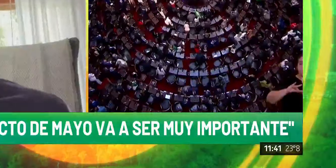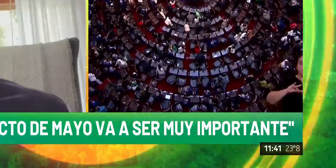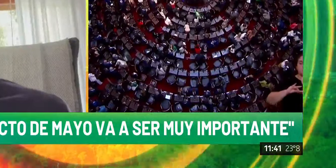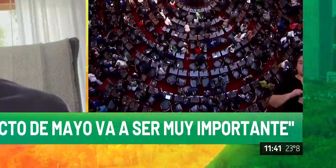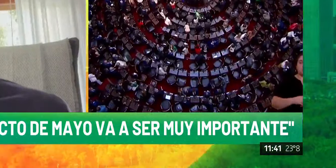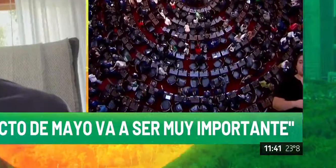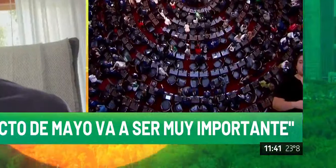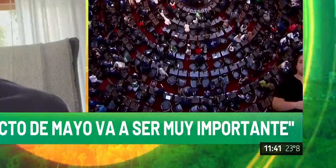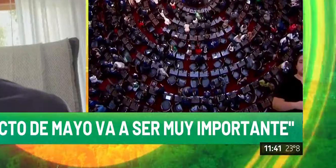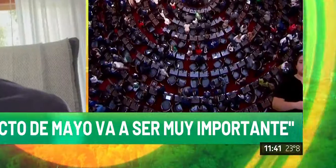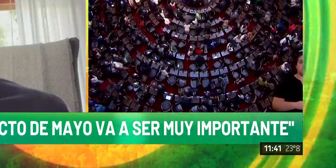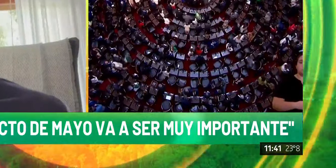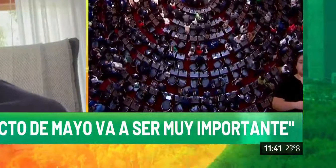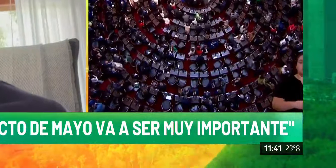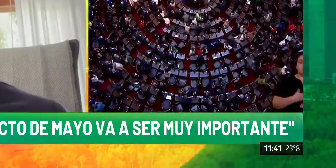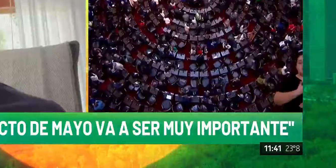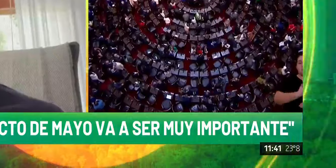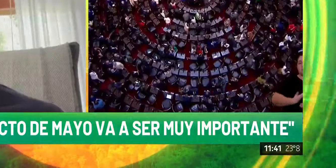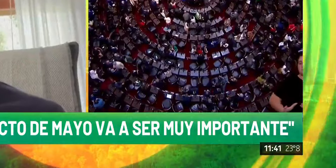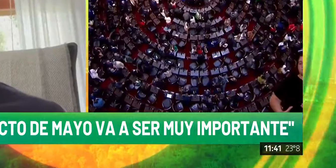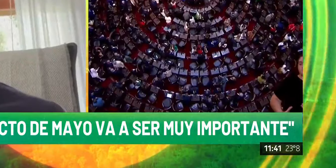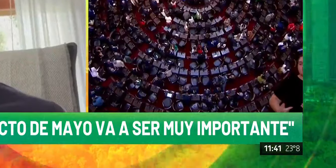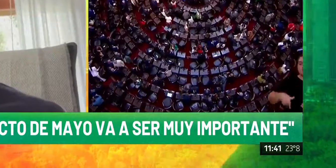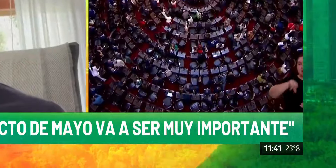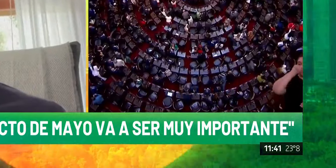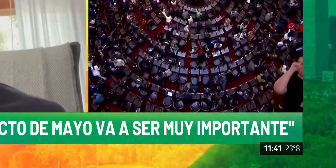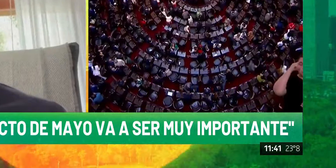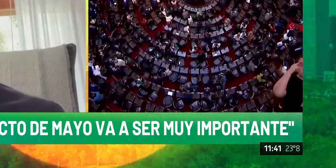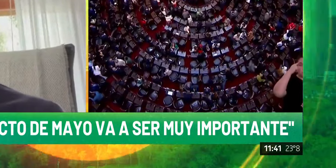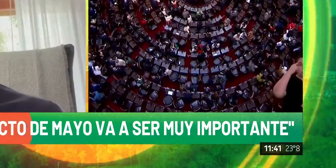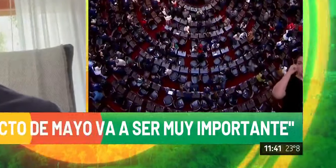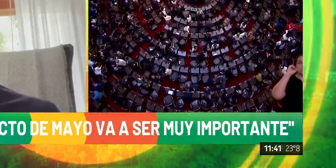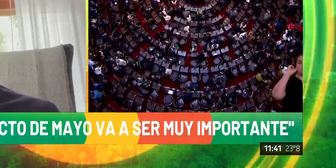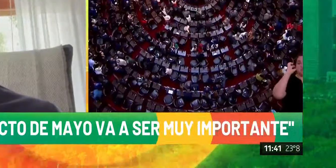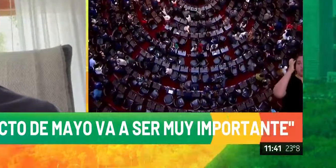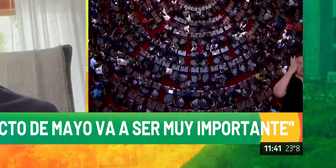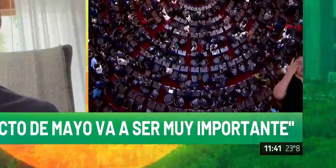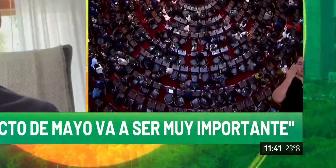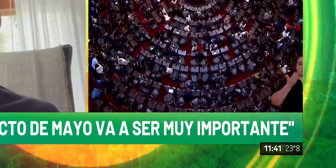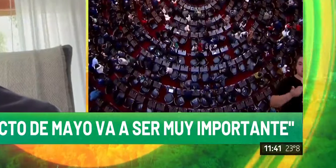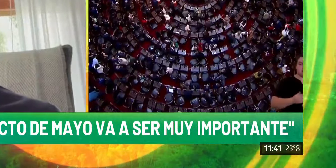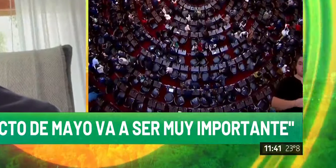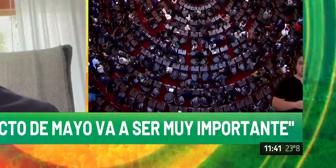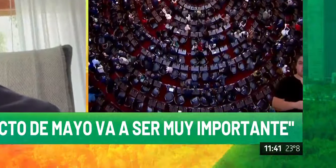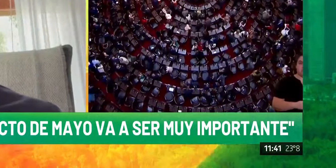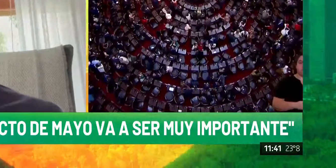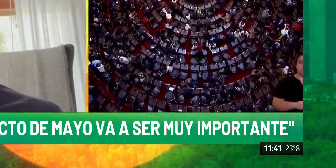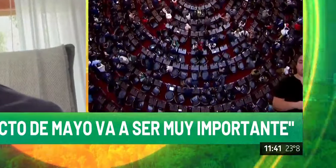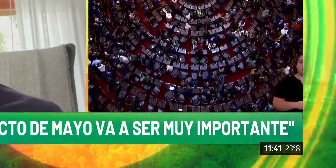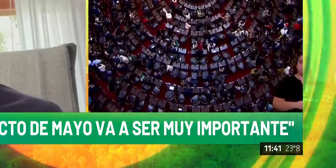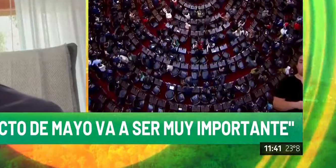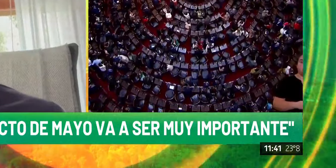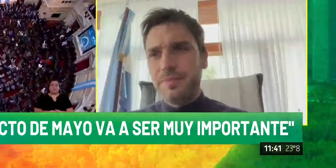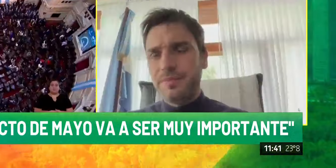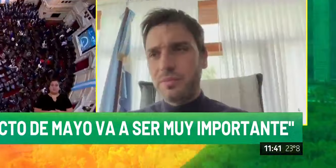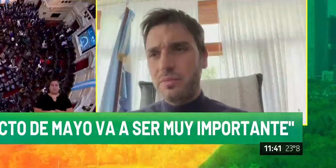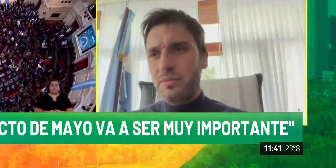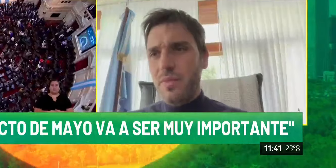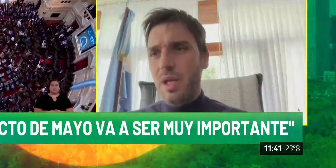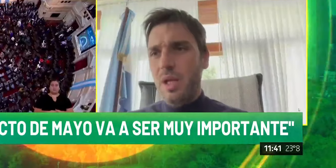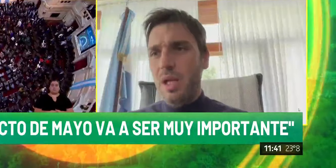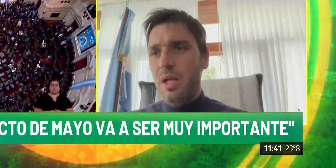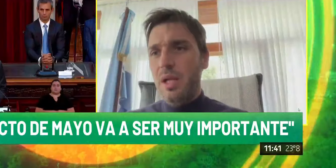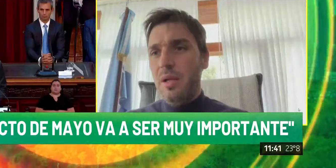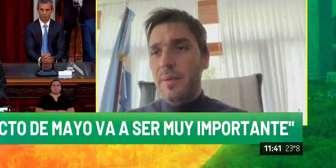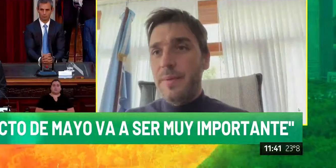humildad del gobierno para escuchar al interior productivo. ¿Y lo ves Una Argentina que es viable? heterogénea. ¿Lo ves posible esa